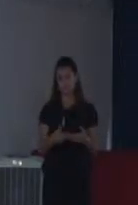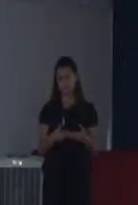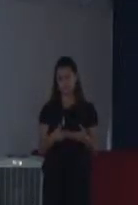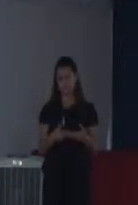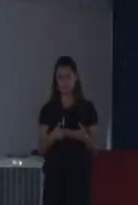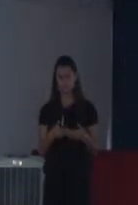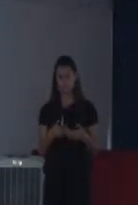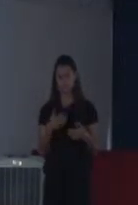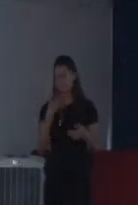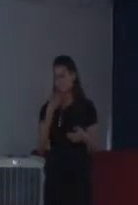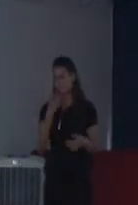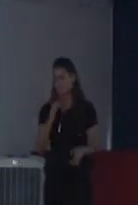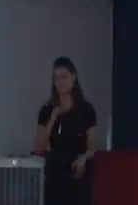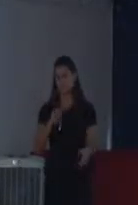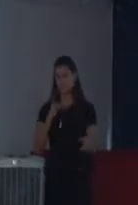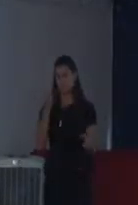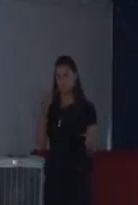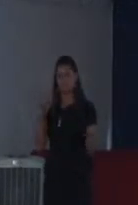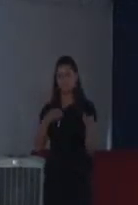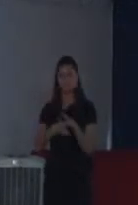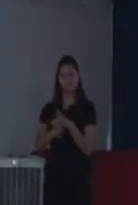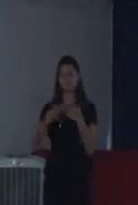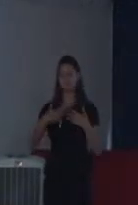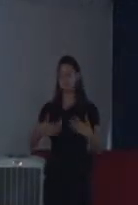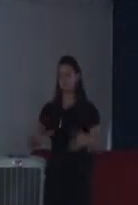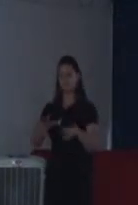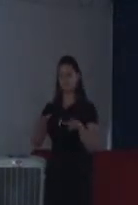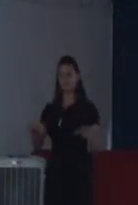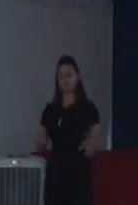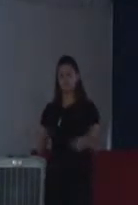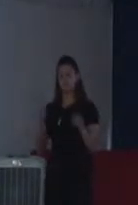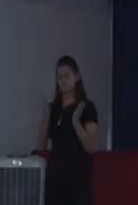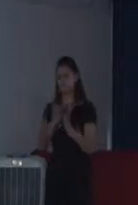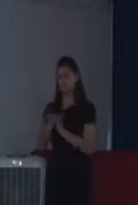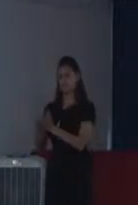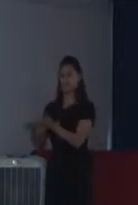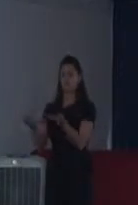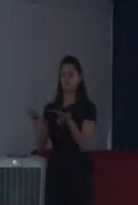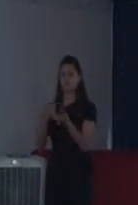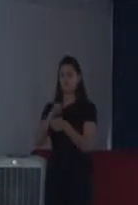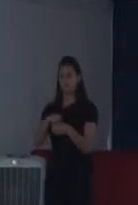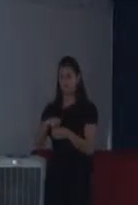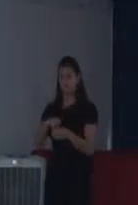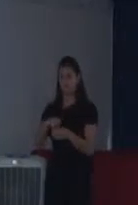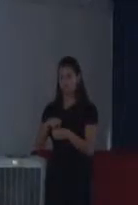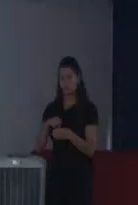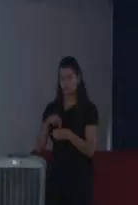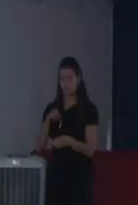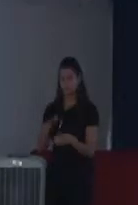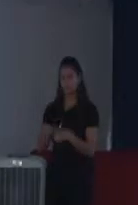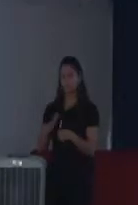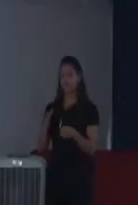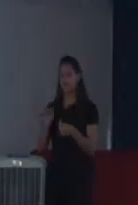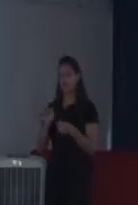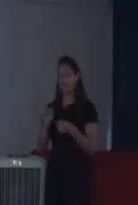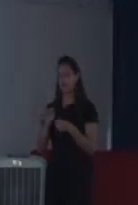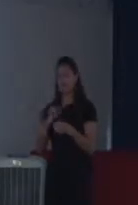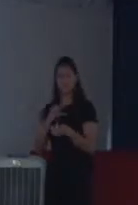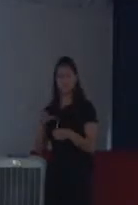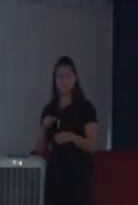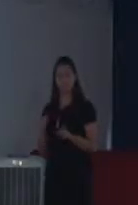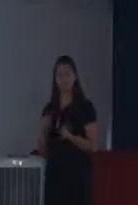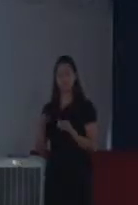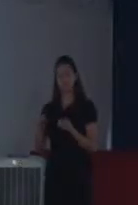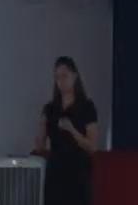al ingresar a cualquier lugar educativo, plantel educativo, sea público o privado, lo protegería, ¿sí? Ahora,